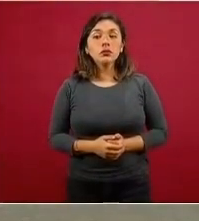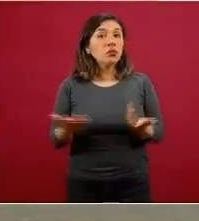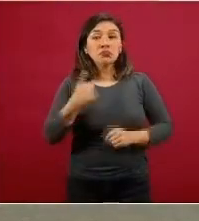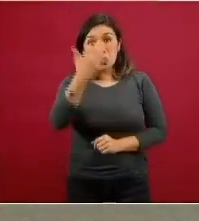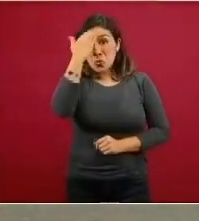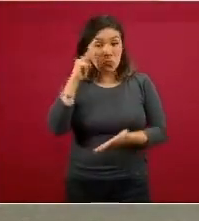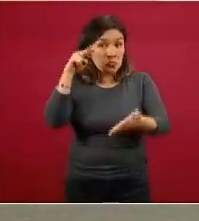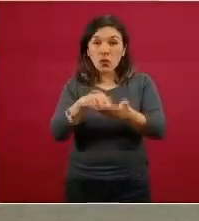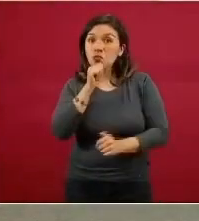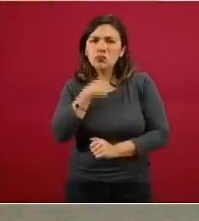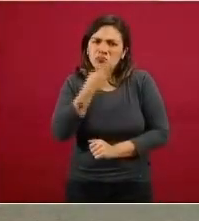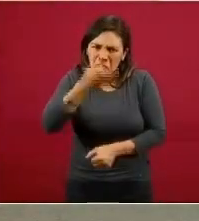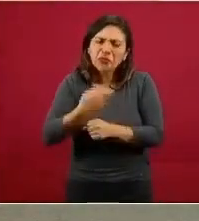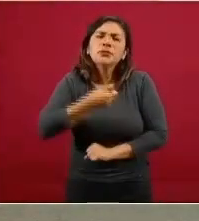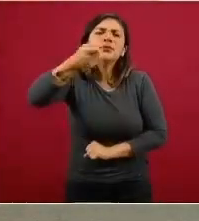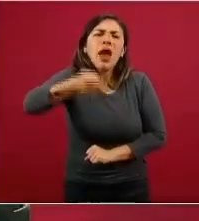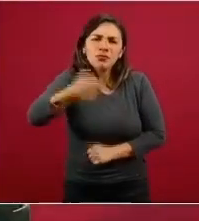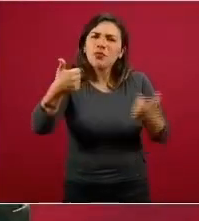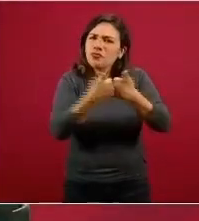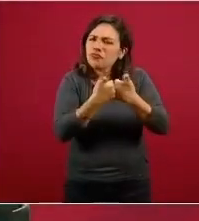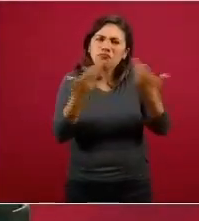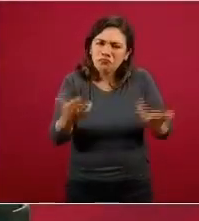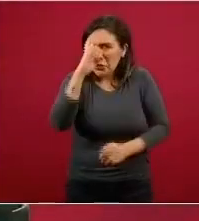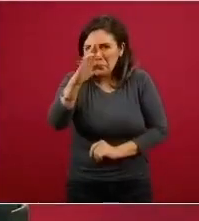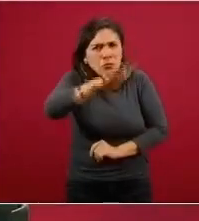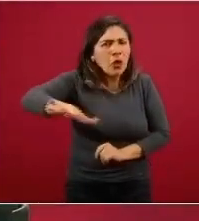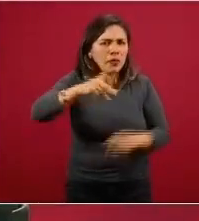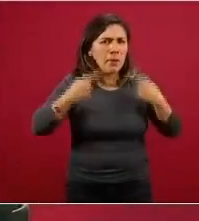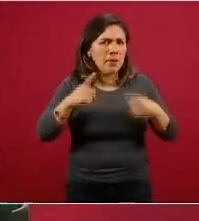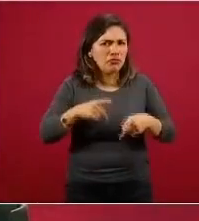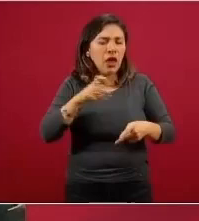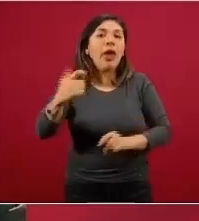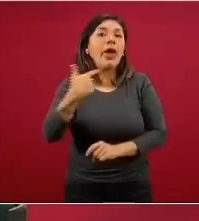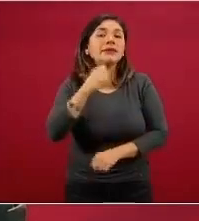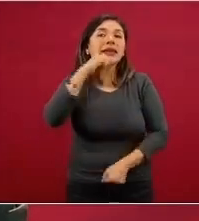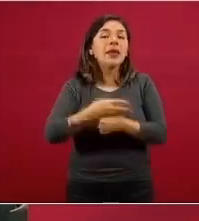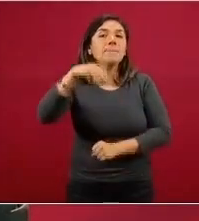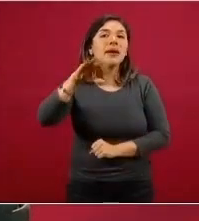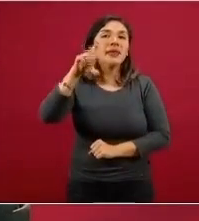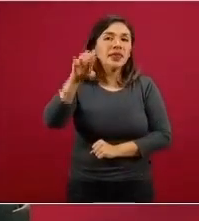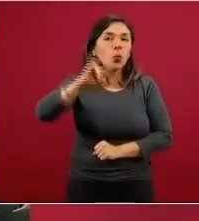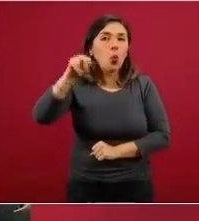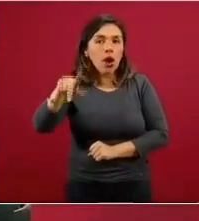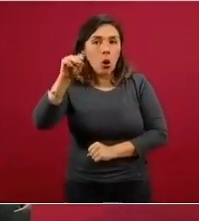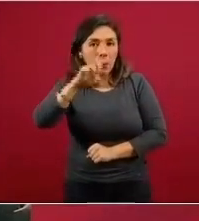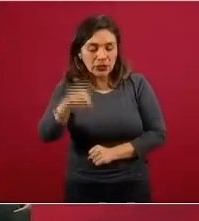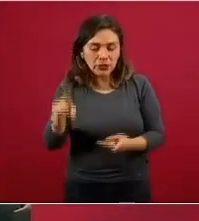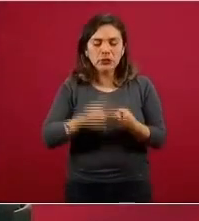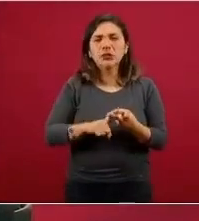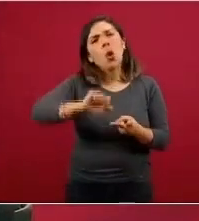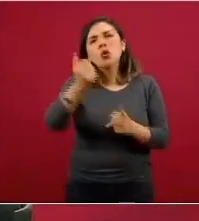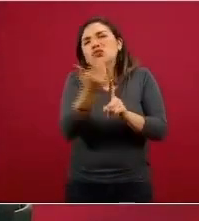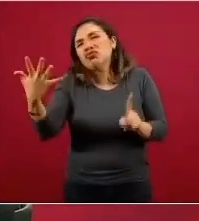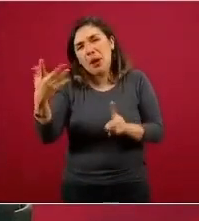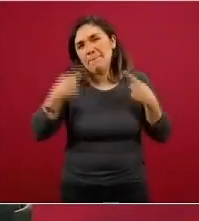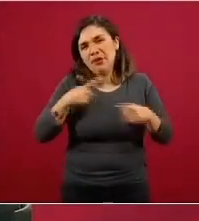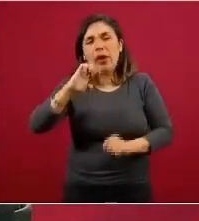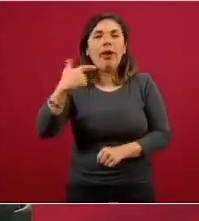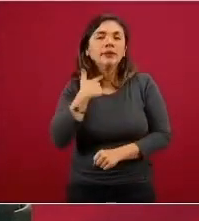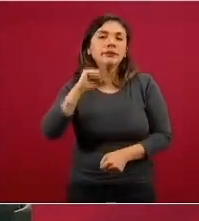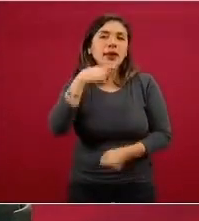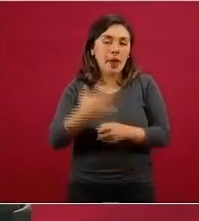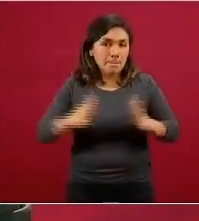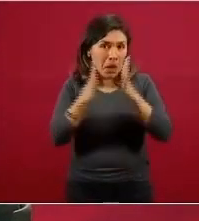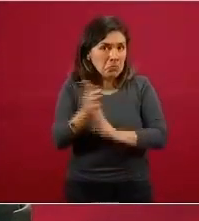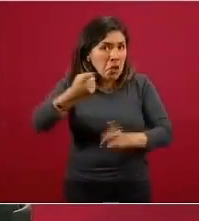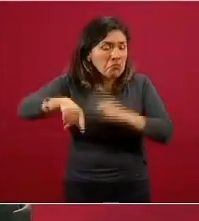No conozco el documento, les mando un saludo, desde luego, con todo respeto a la exsecretaria Mercedes Juan López, a los otros 5 exsecretarios